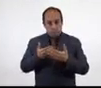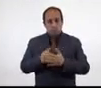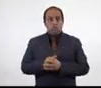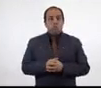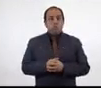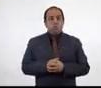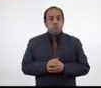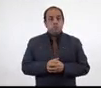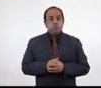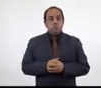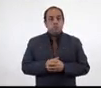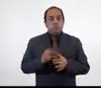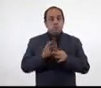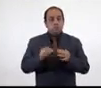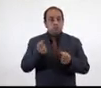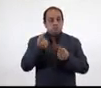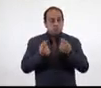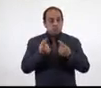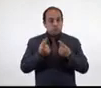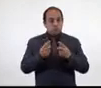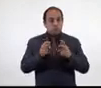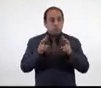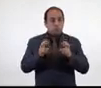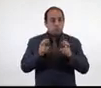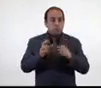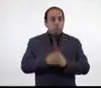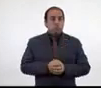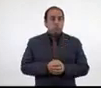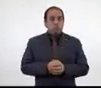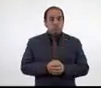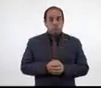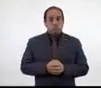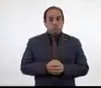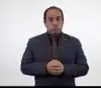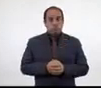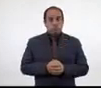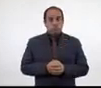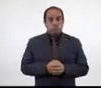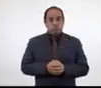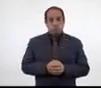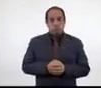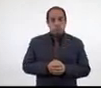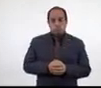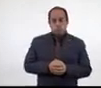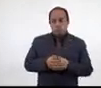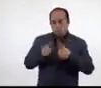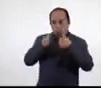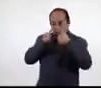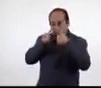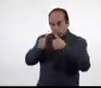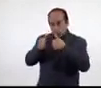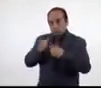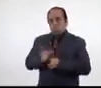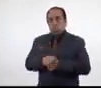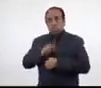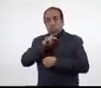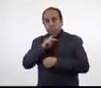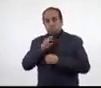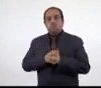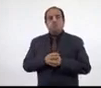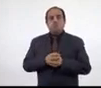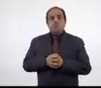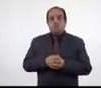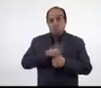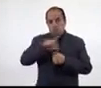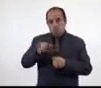preliminar que nos indique algún asunto que llame la atención, ya estaremos informándolo en los próximos días.